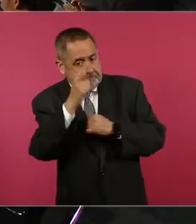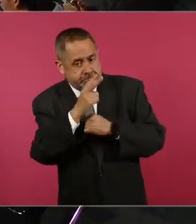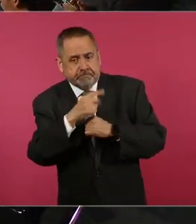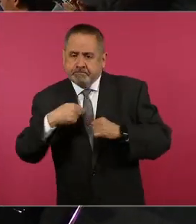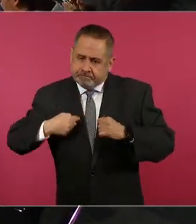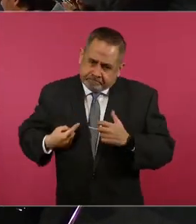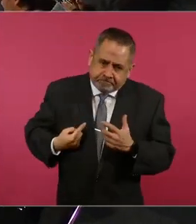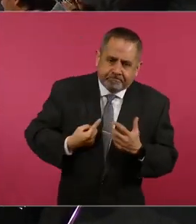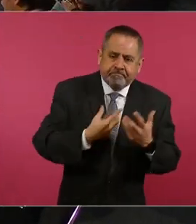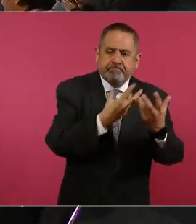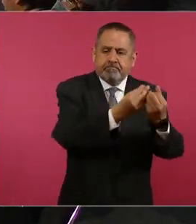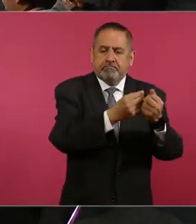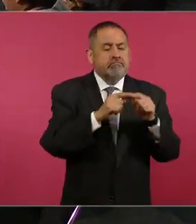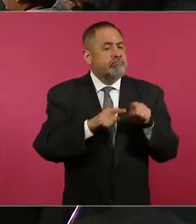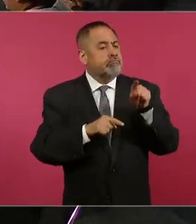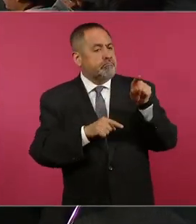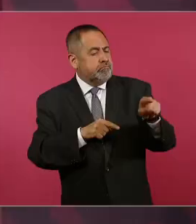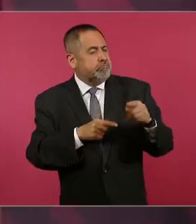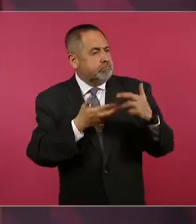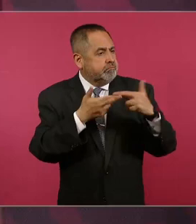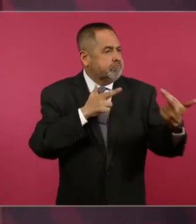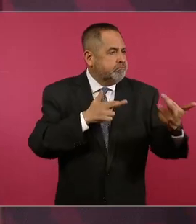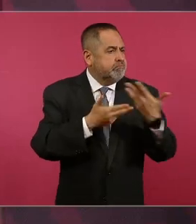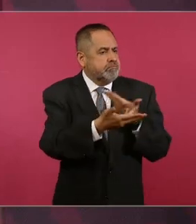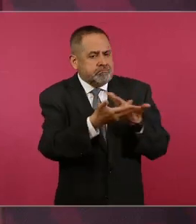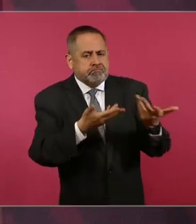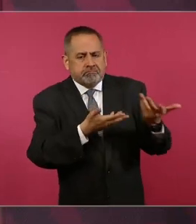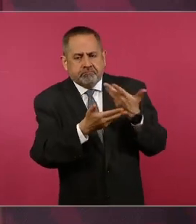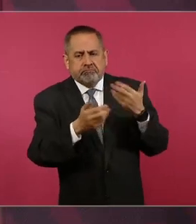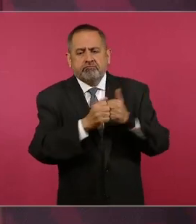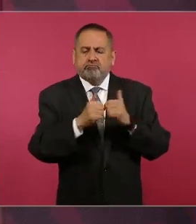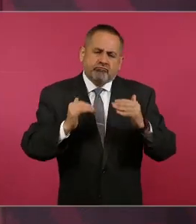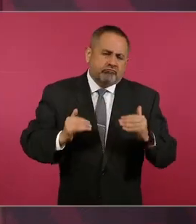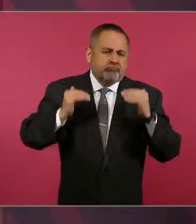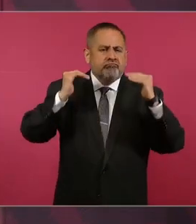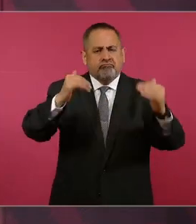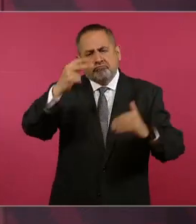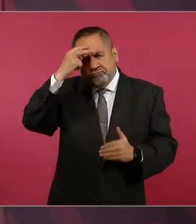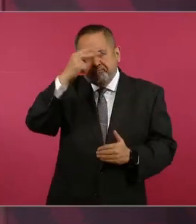ir a mantener en alto